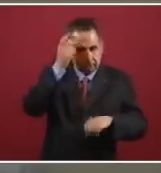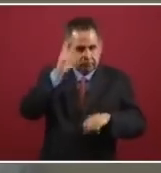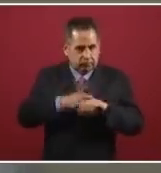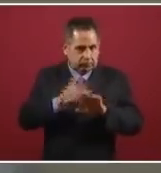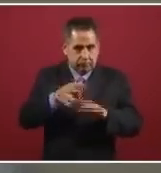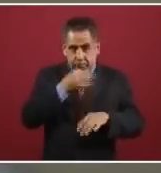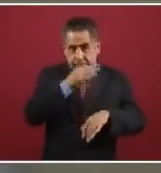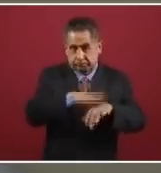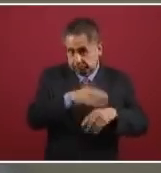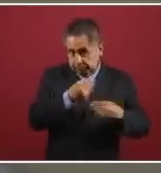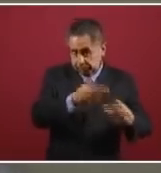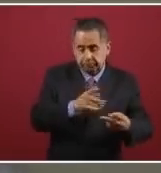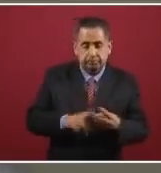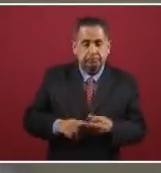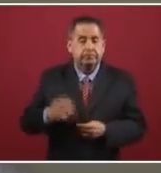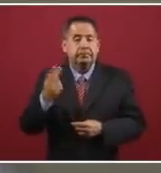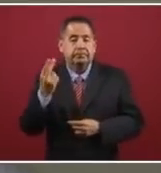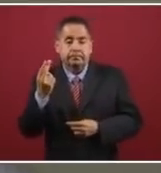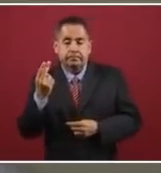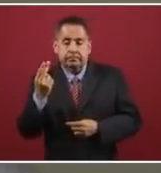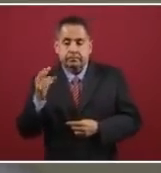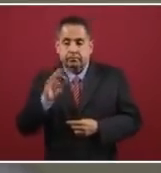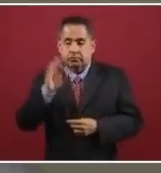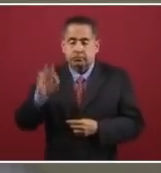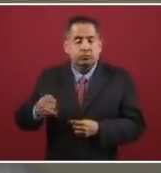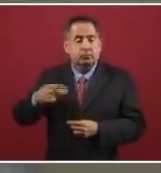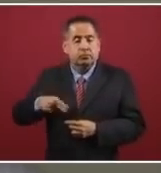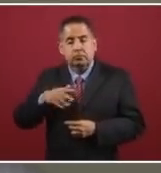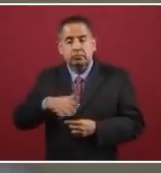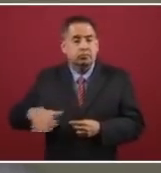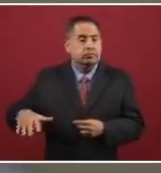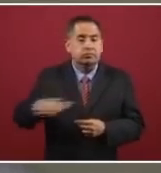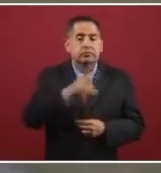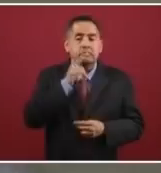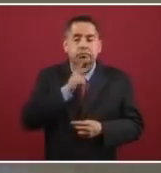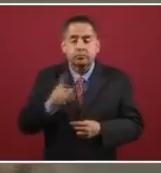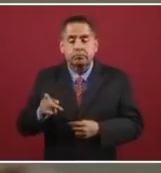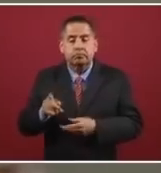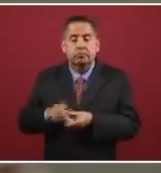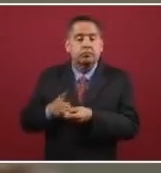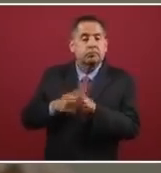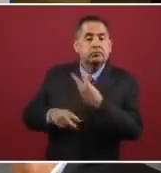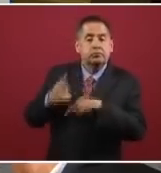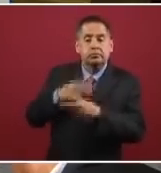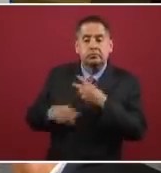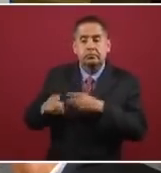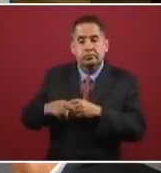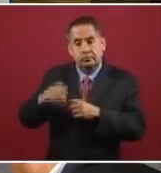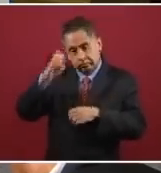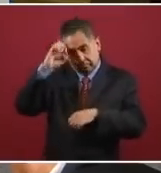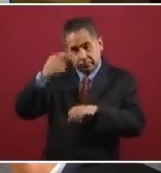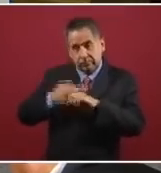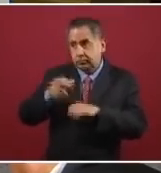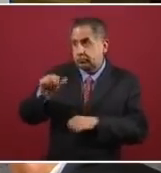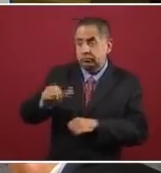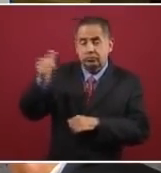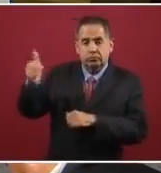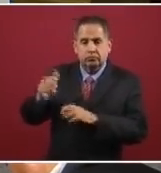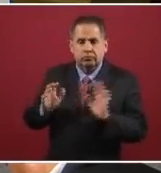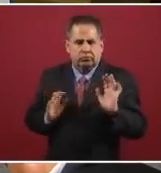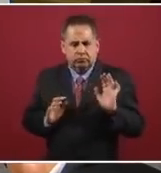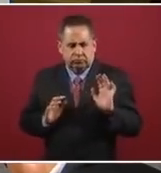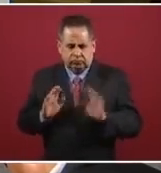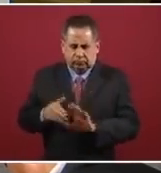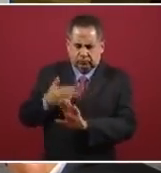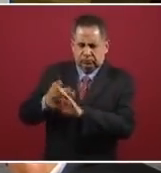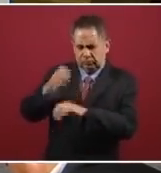informado que el 25% del personal de la paraestatal es de procedencia extranjera, y no tengo en contra